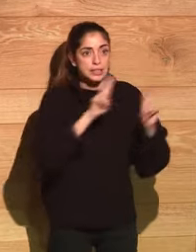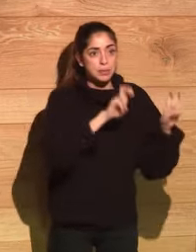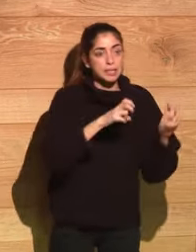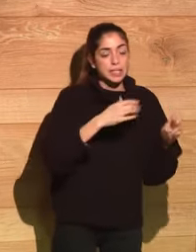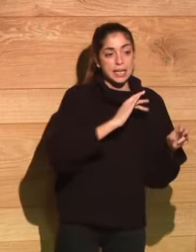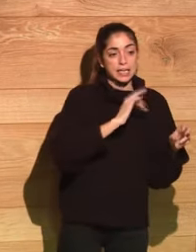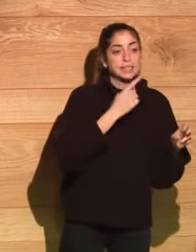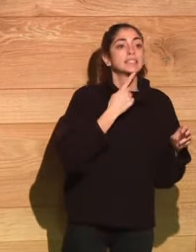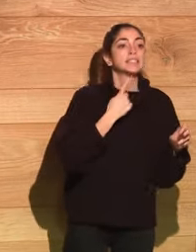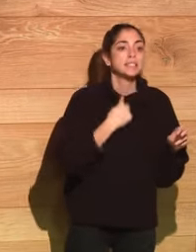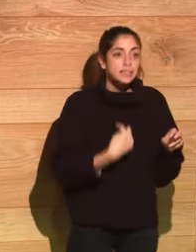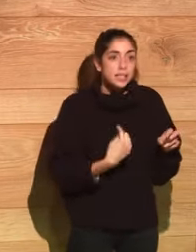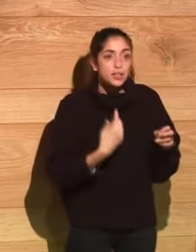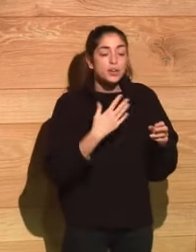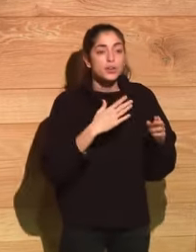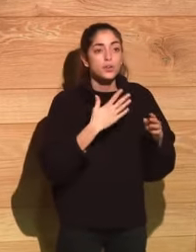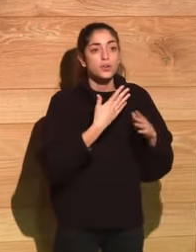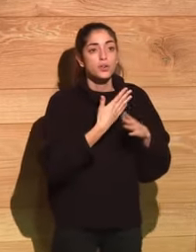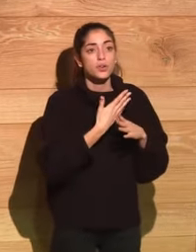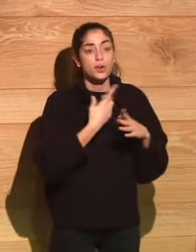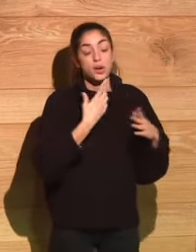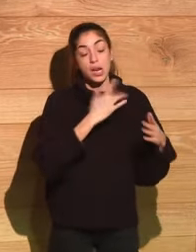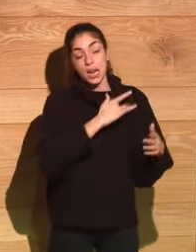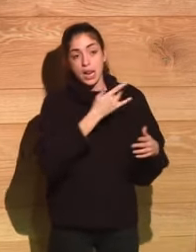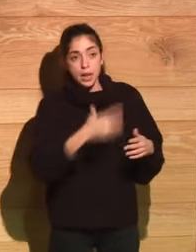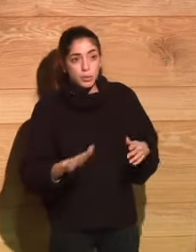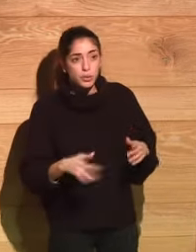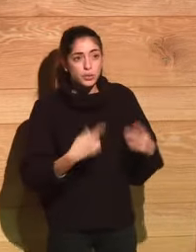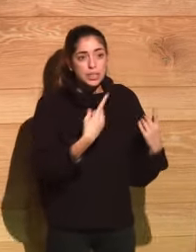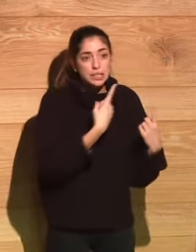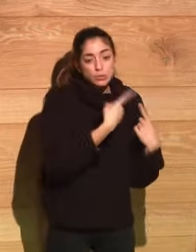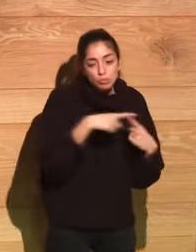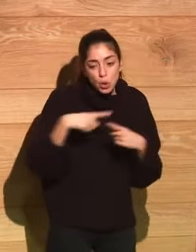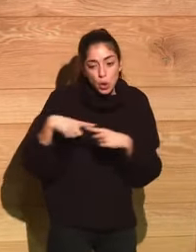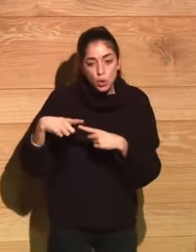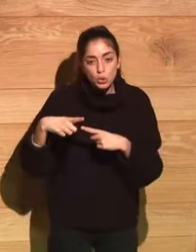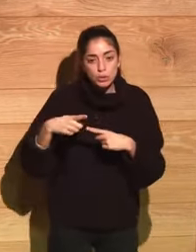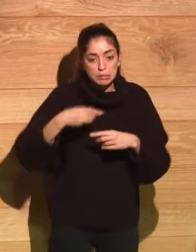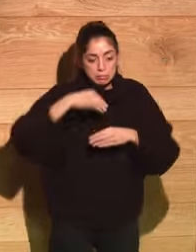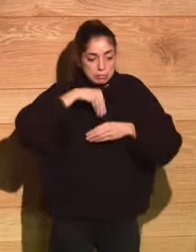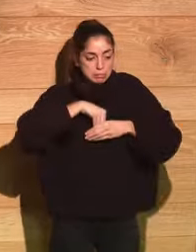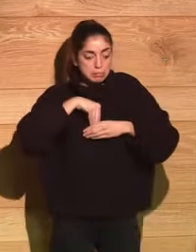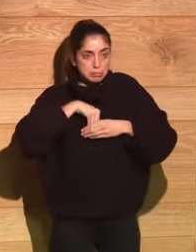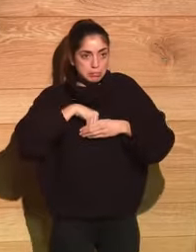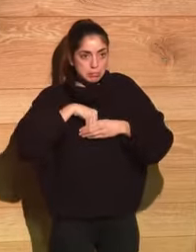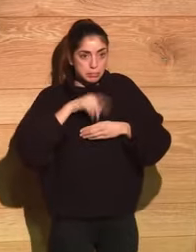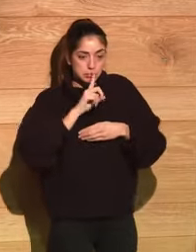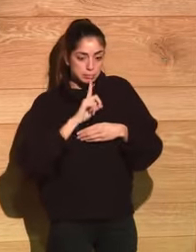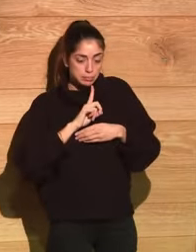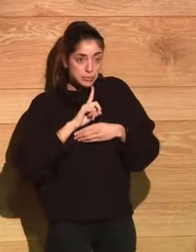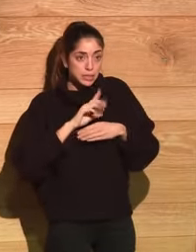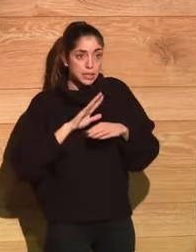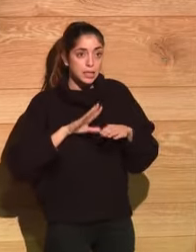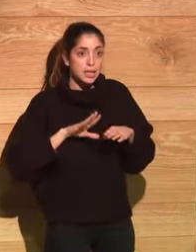amor, esas cositas, ¿no?, que se nos quedan para nosotras, y como hemos dicho antes,